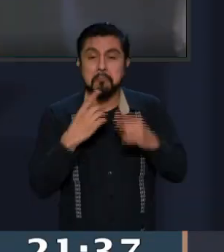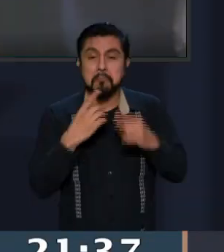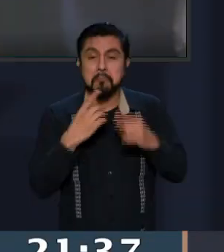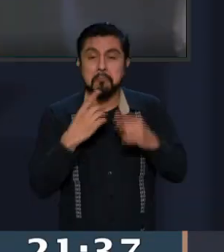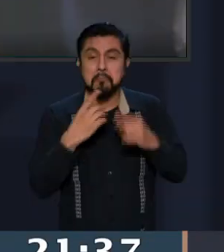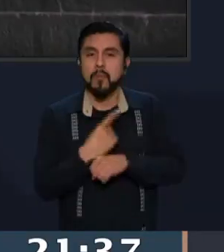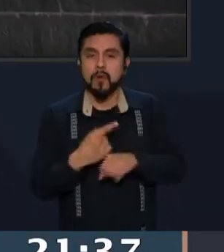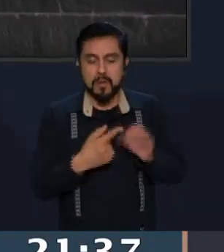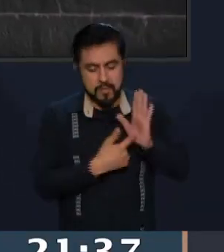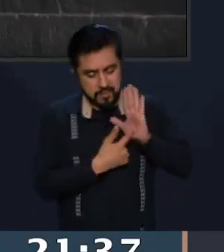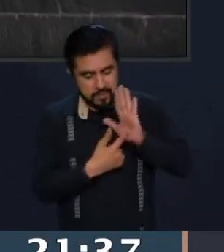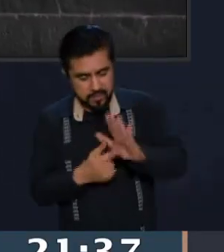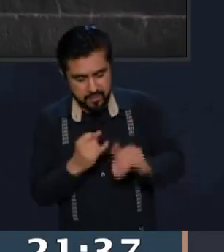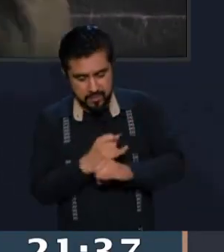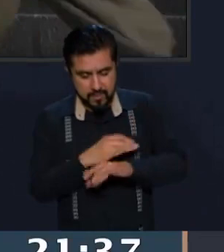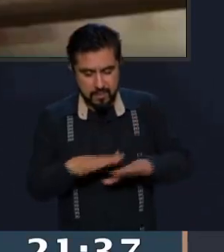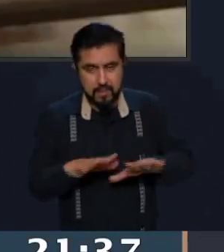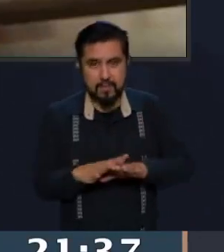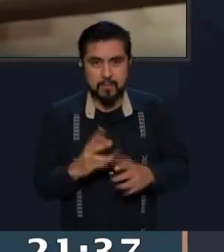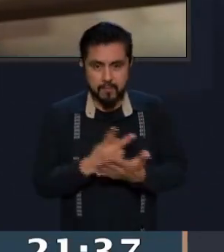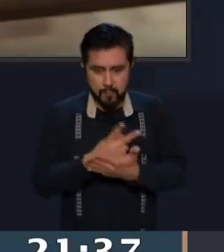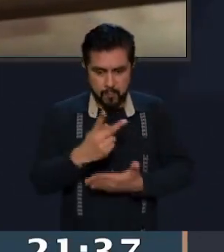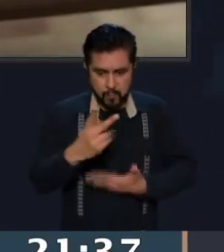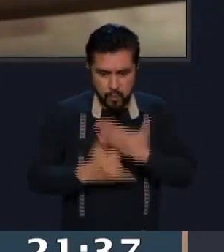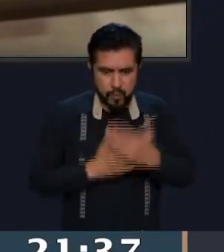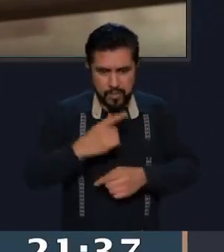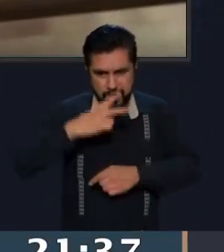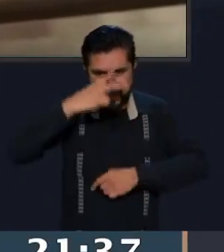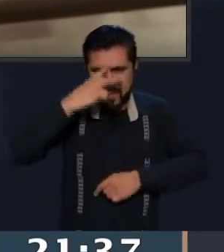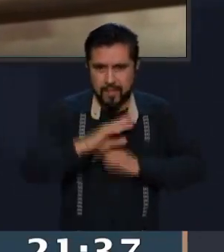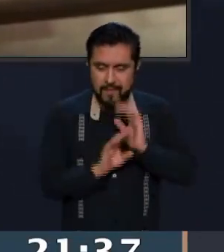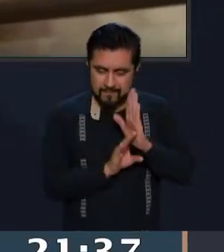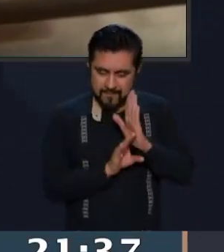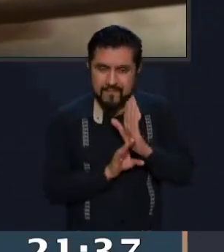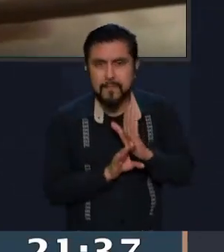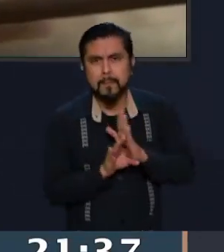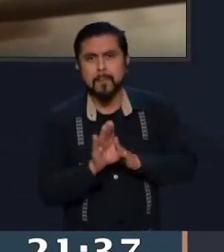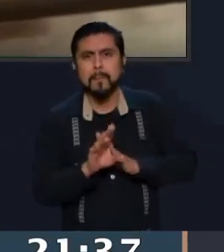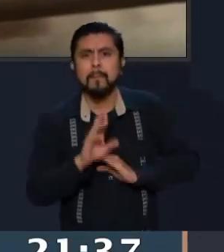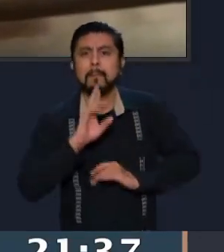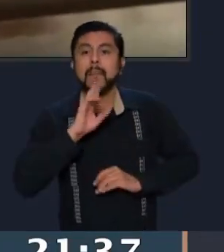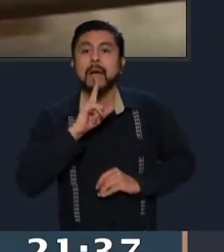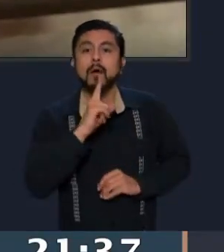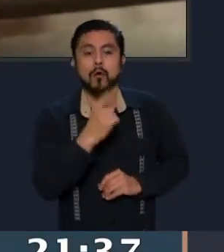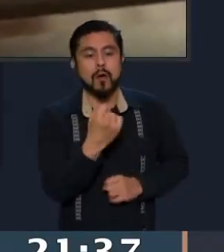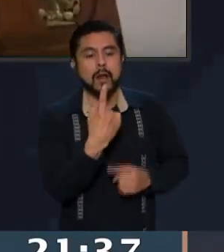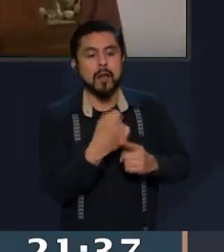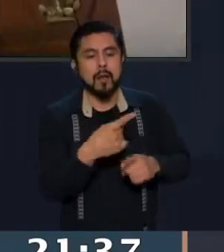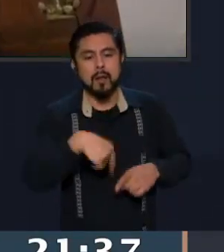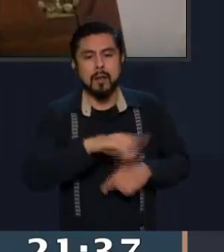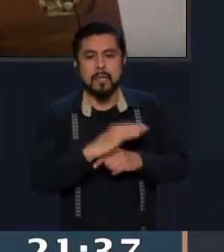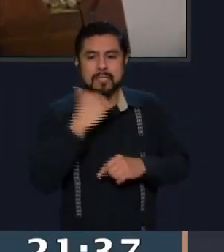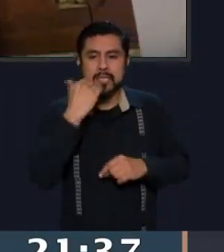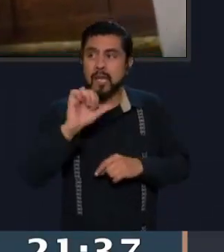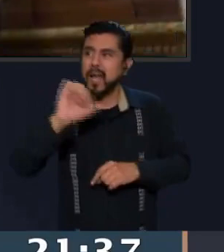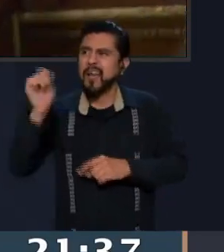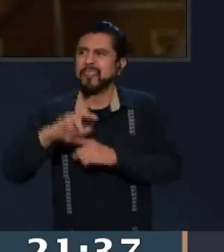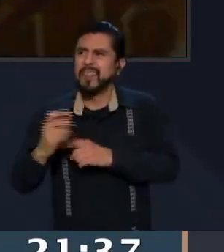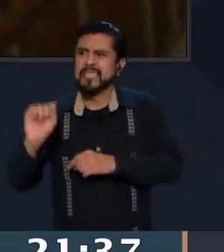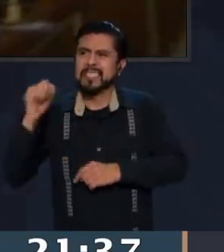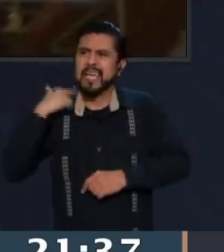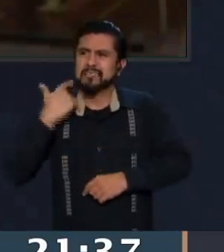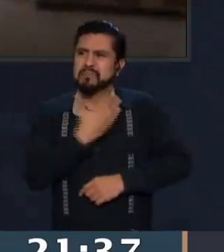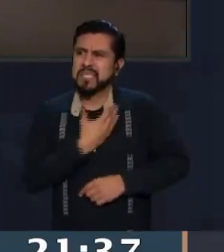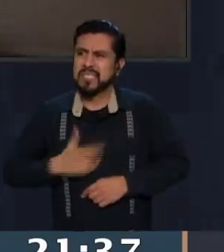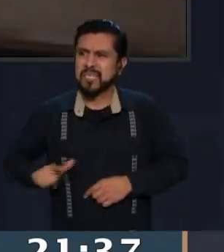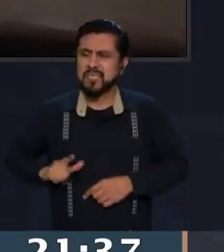números, con proyecto y sin ambigüedades qué es lo que queremos unos respecto a lo que han ofrecido durante